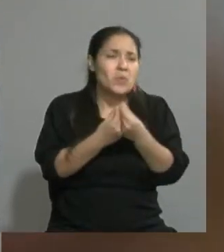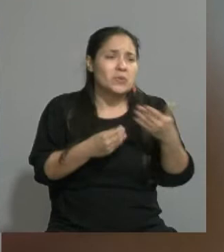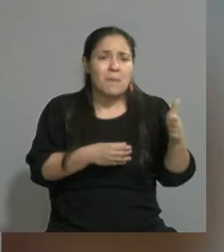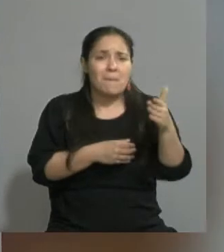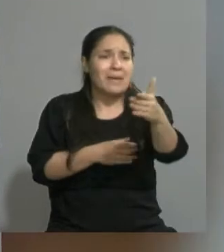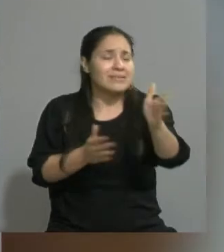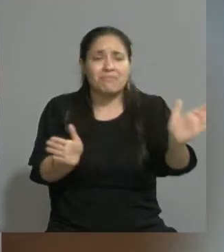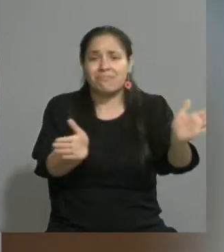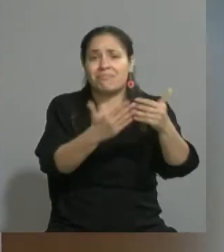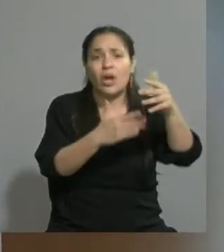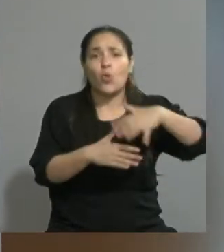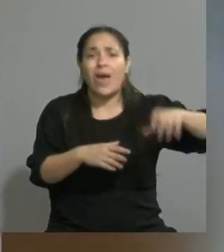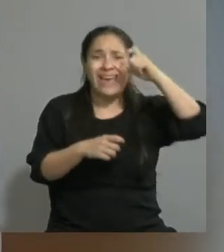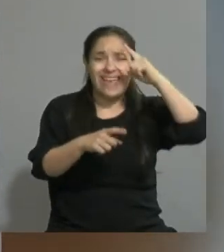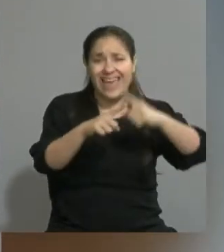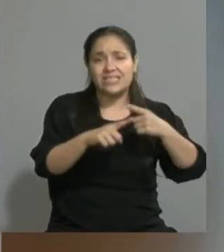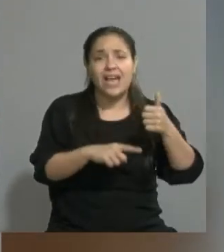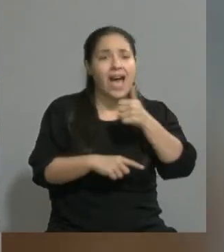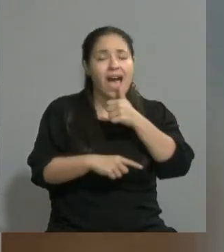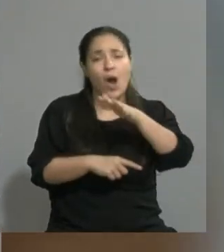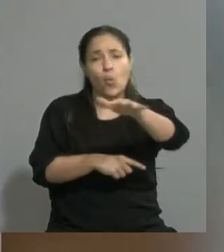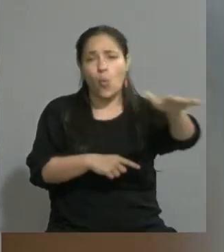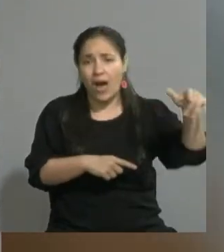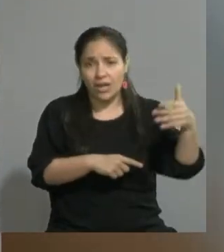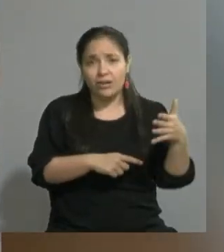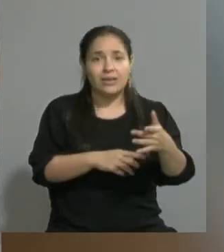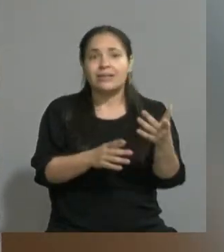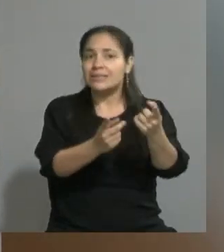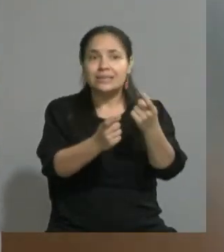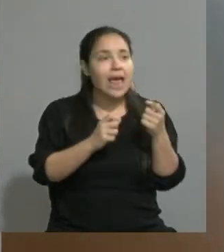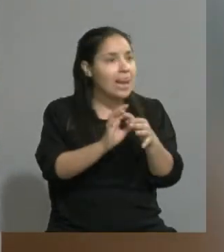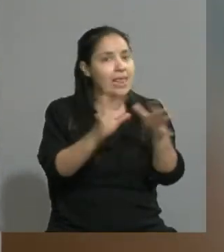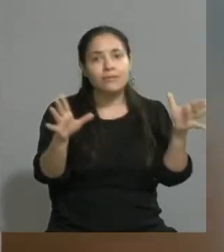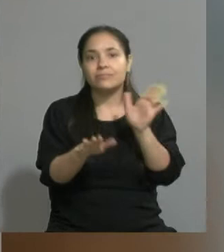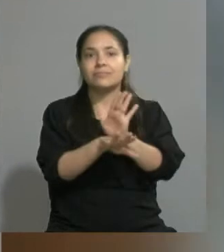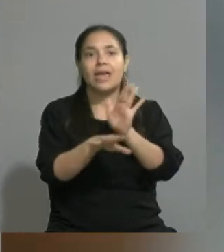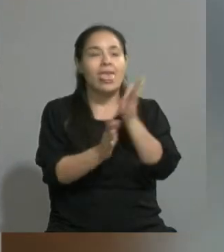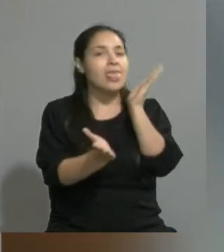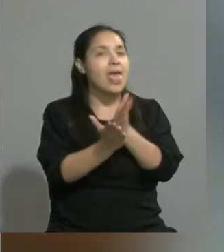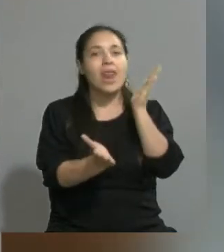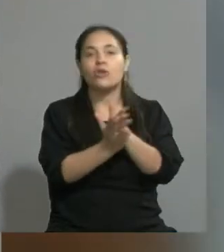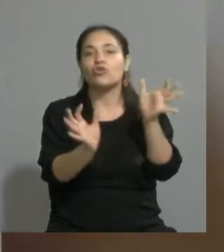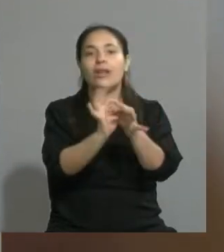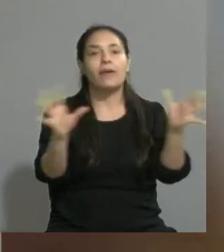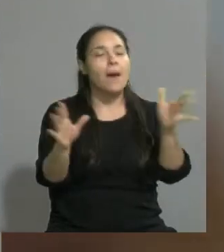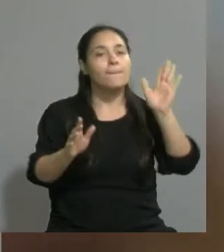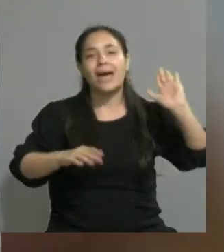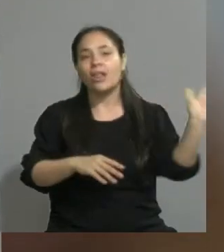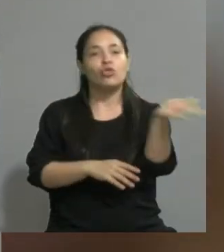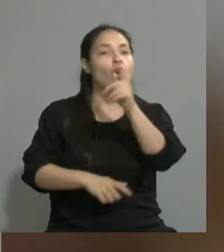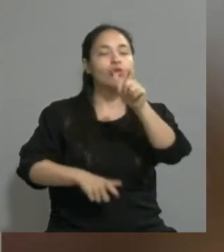acuario que tendrían que ser liberados, ¿cierto? Porque el derecho a la libertad es fundamental para los